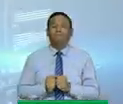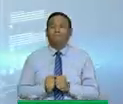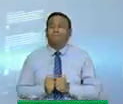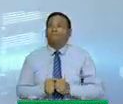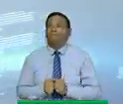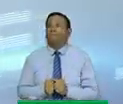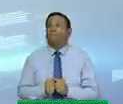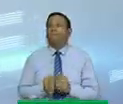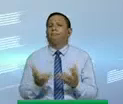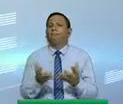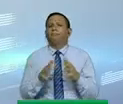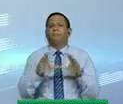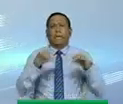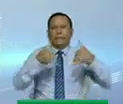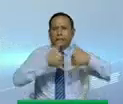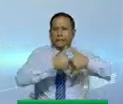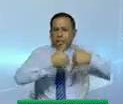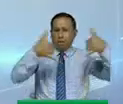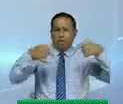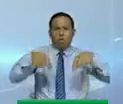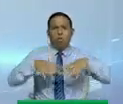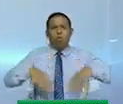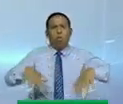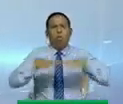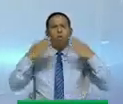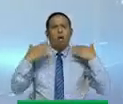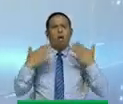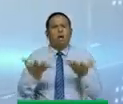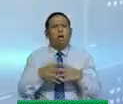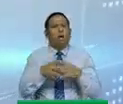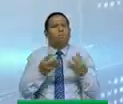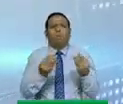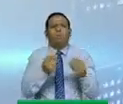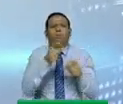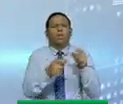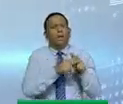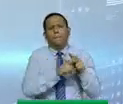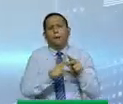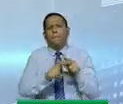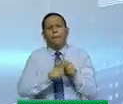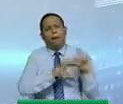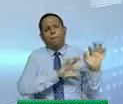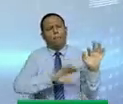Los centros comerciales en Guayaquil evacuaron las instalaciones inmediatamente.